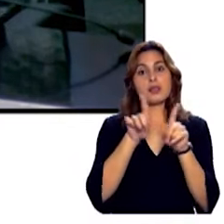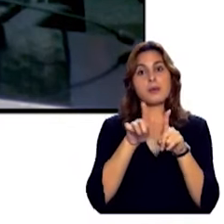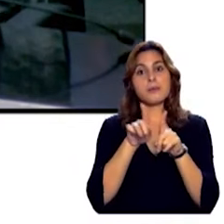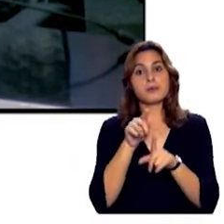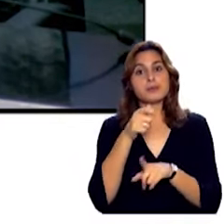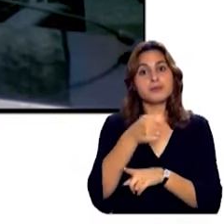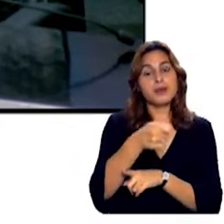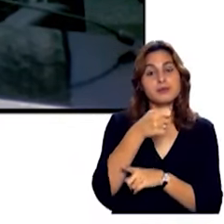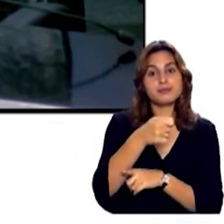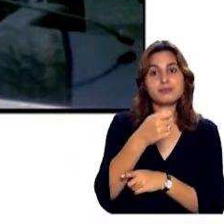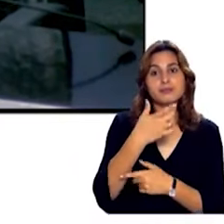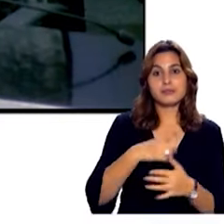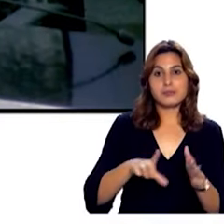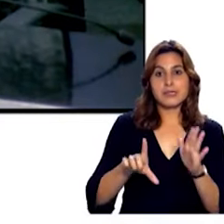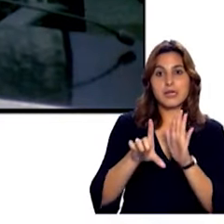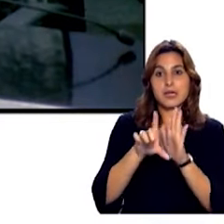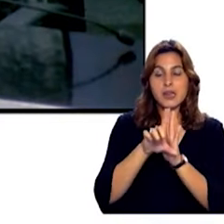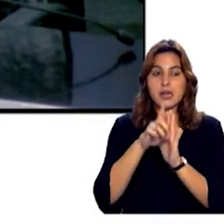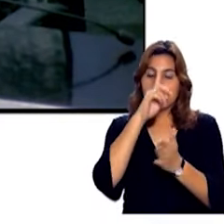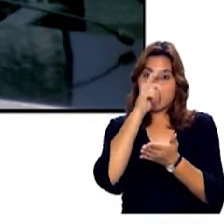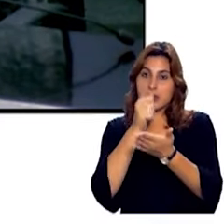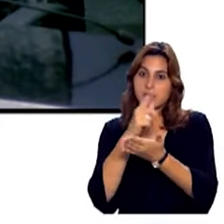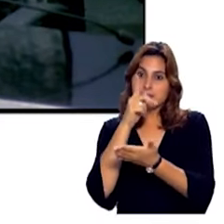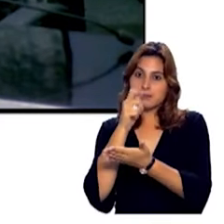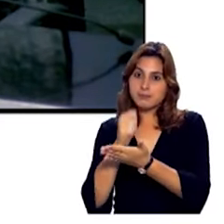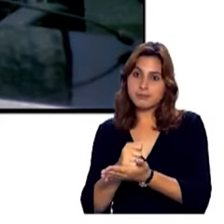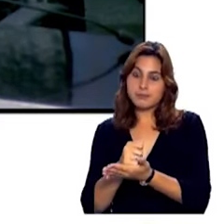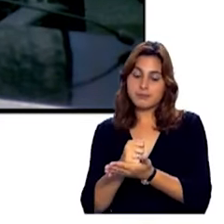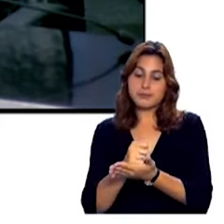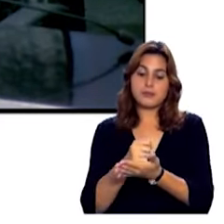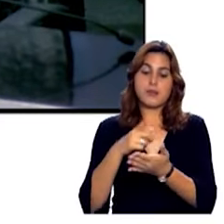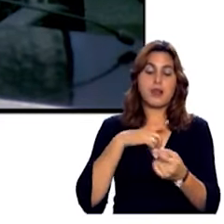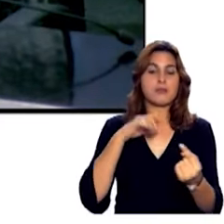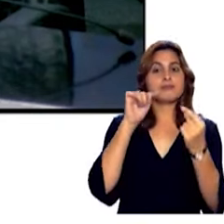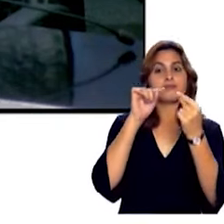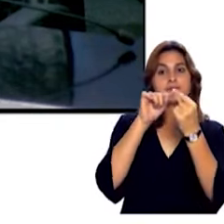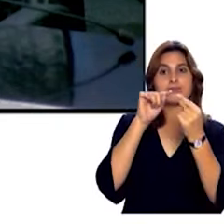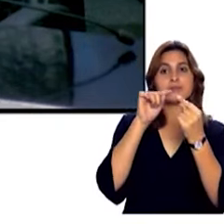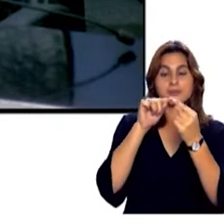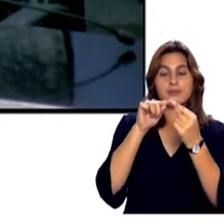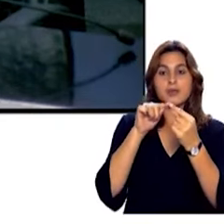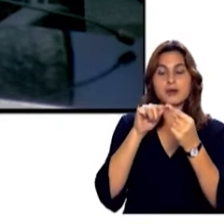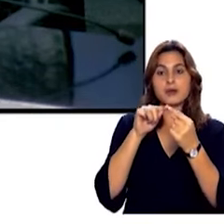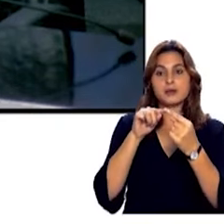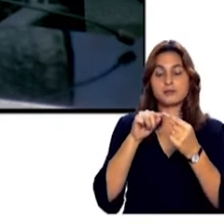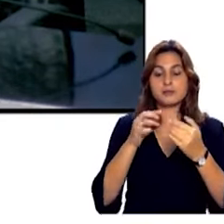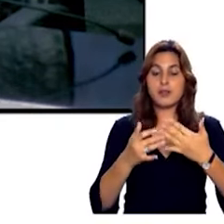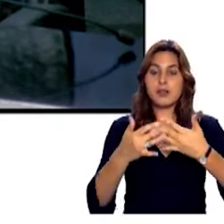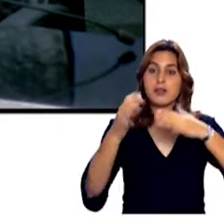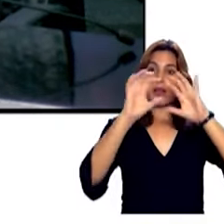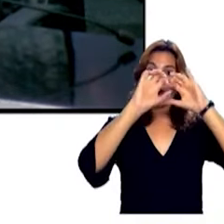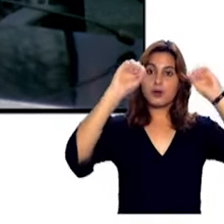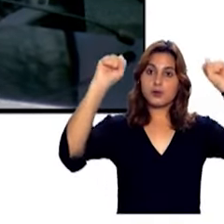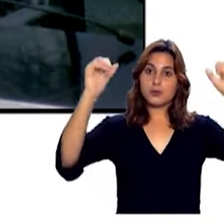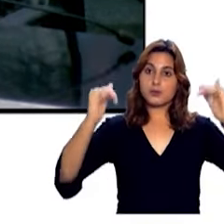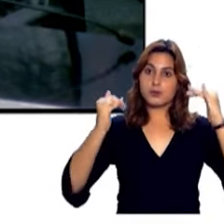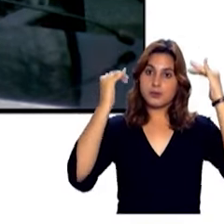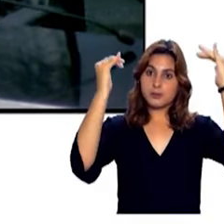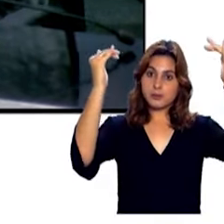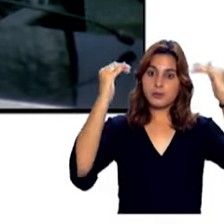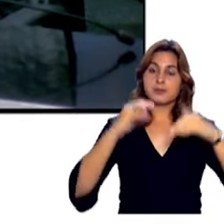ciudadanos la Ley va a ser igual también en aplicación que realicen tribunales Y proporci como la